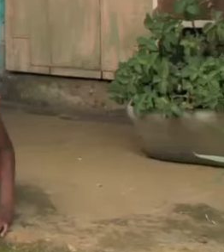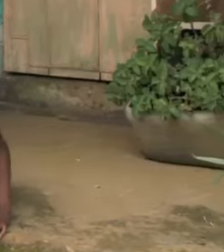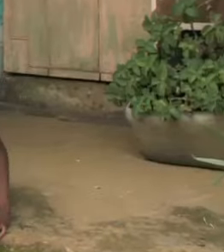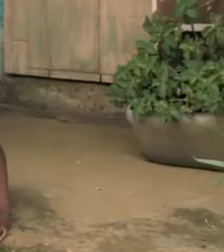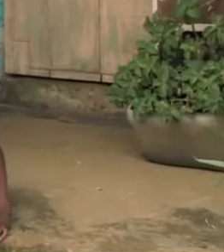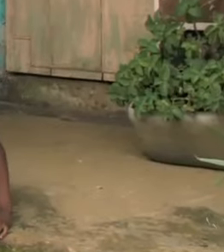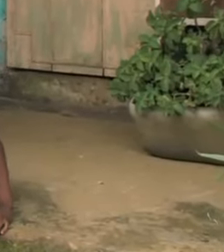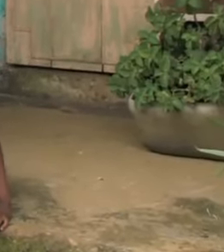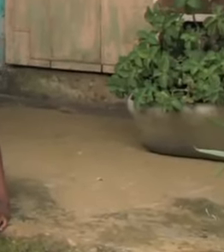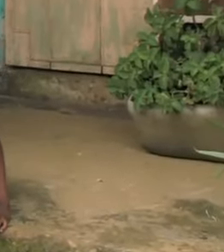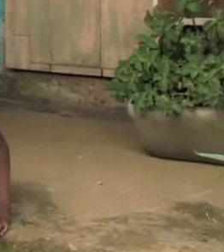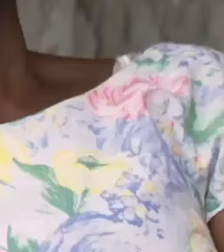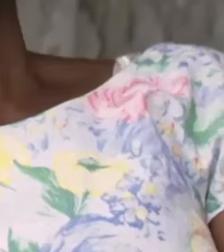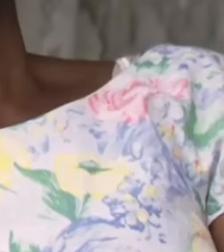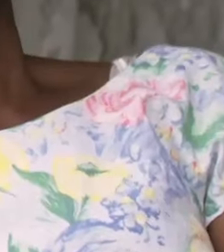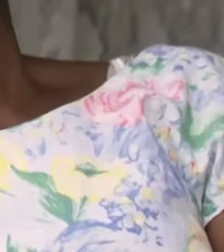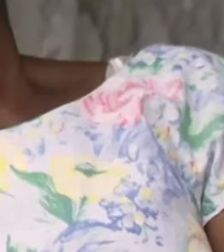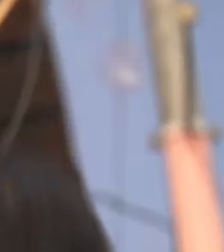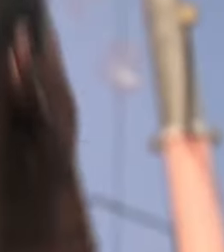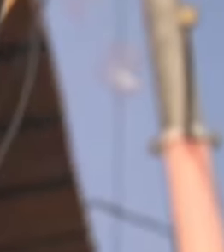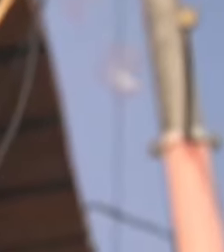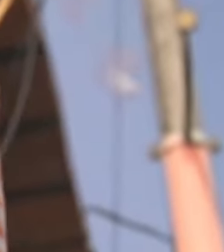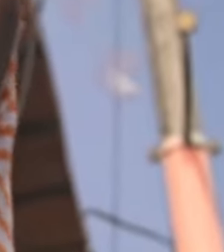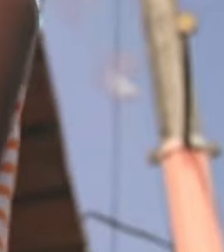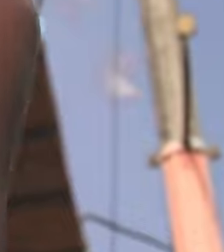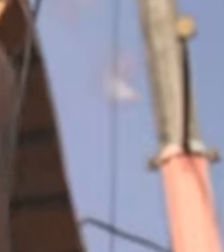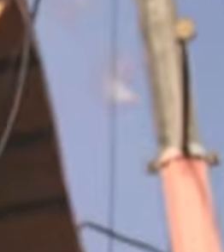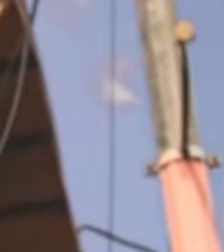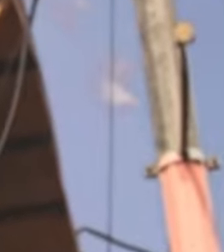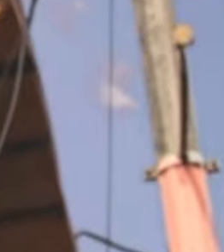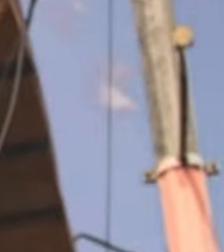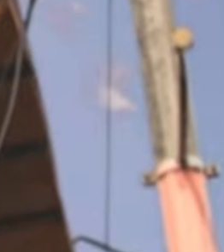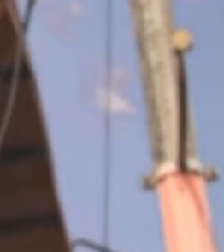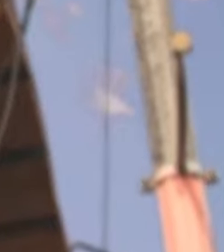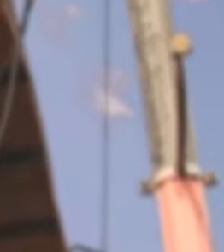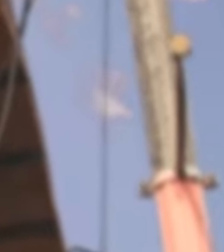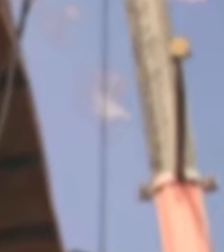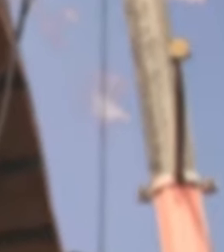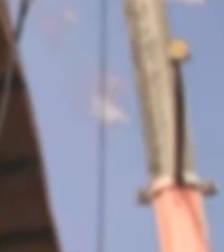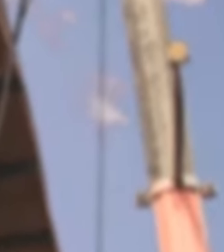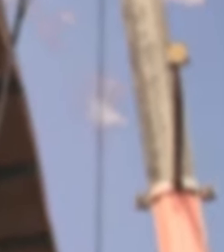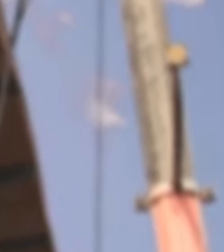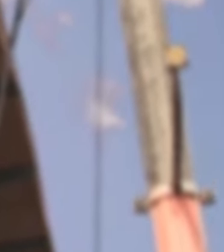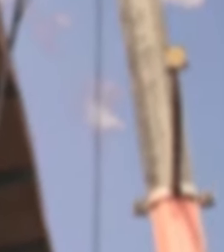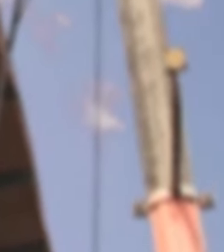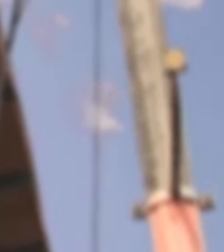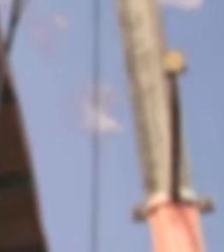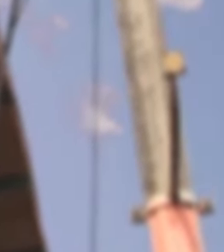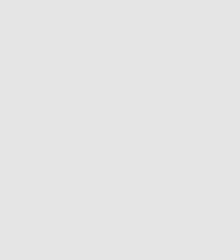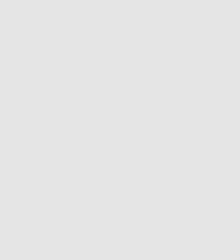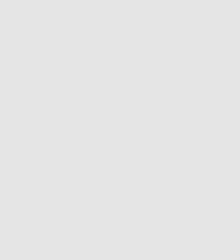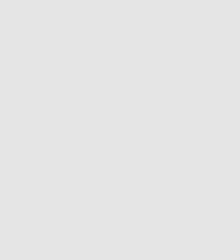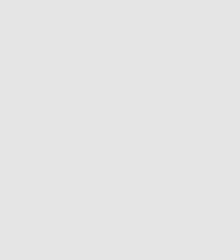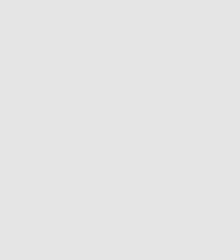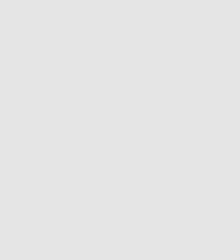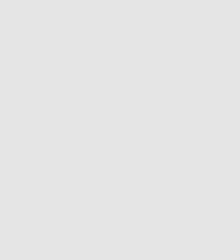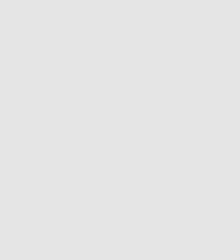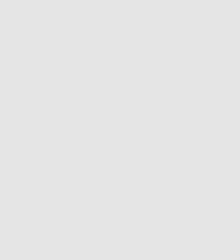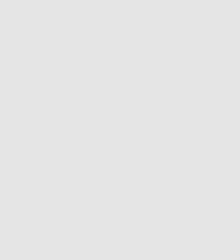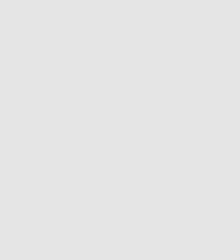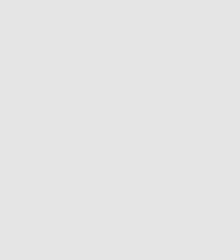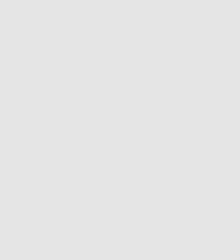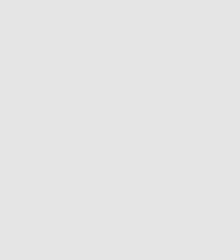luz y hasta allí llegó. Una gran pérdida. Si tocar un cable de luz, nadie se salva. Ten en cuenta todas las precauciones y mantente alejado. Una campaña de la